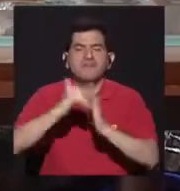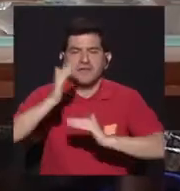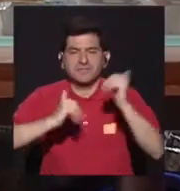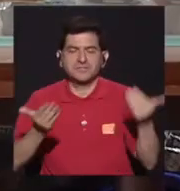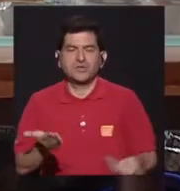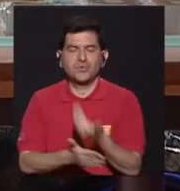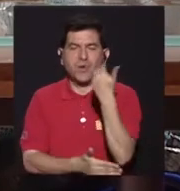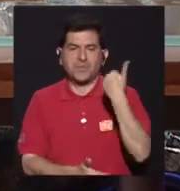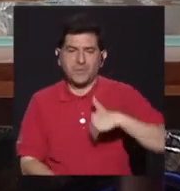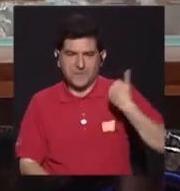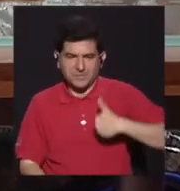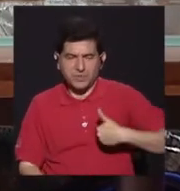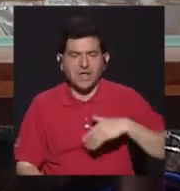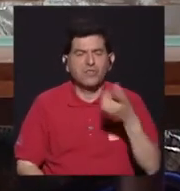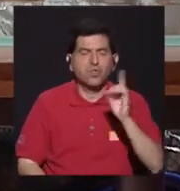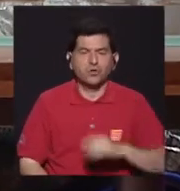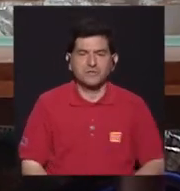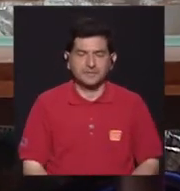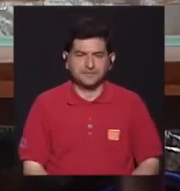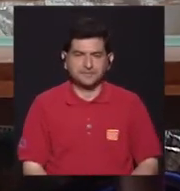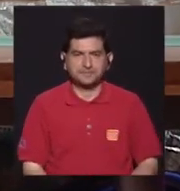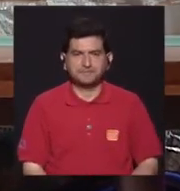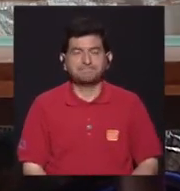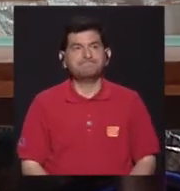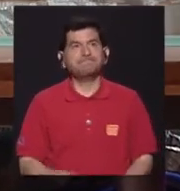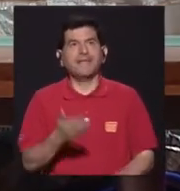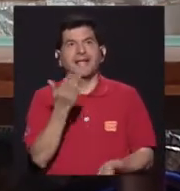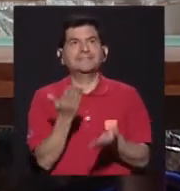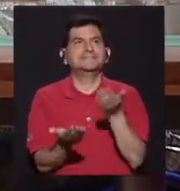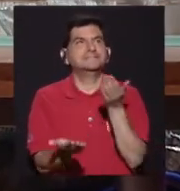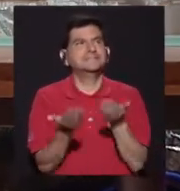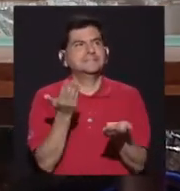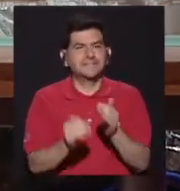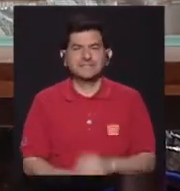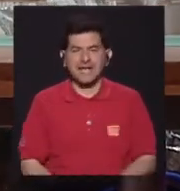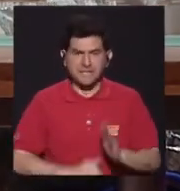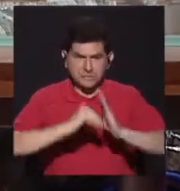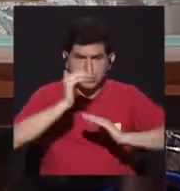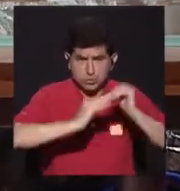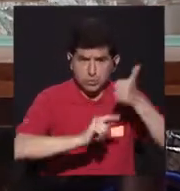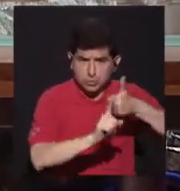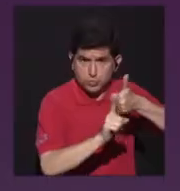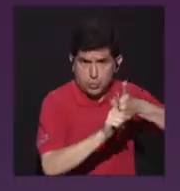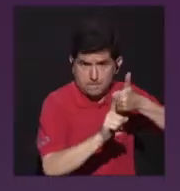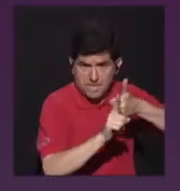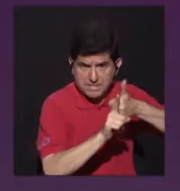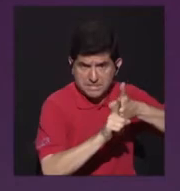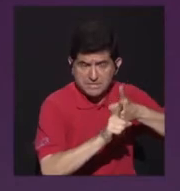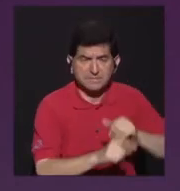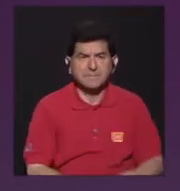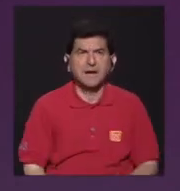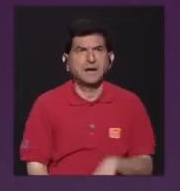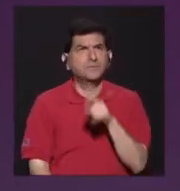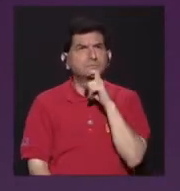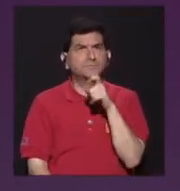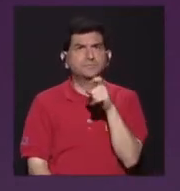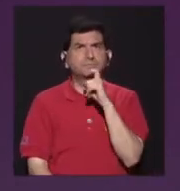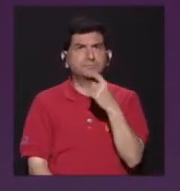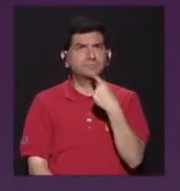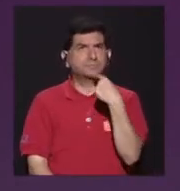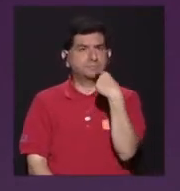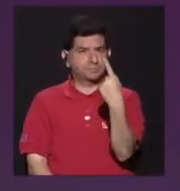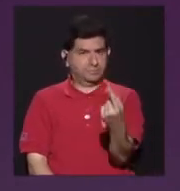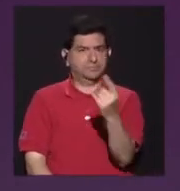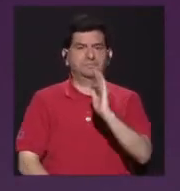estas nuevas masculinidades? Bueno, tal vez como construyendo como tal, es un poco complicado